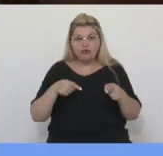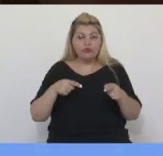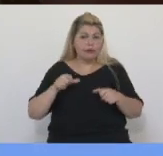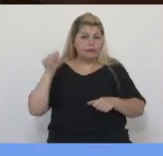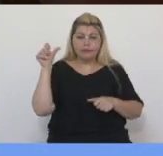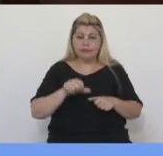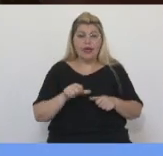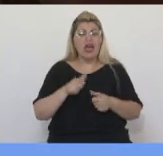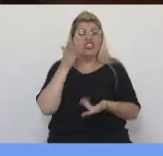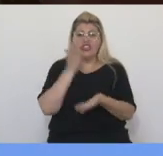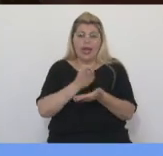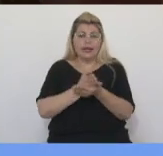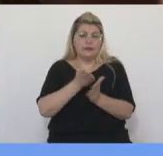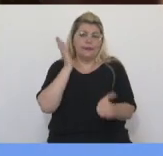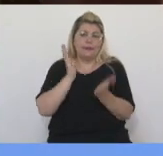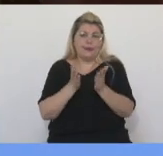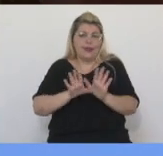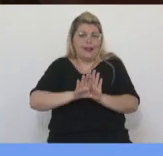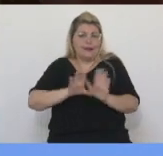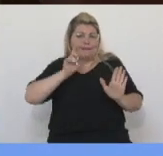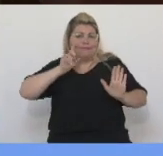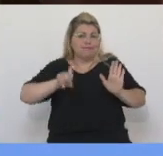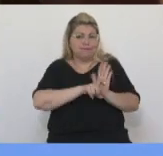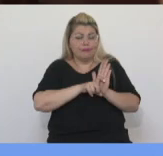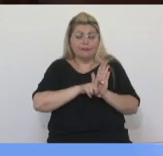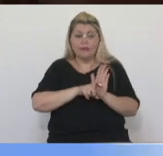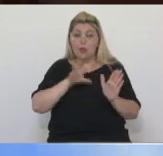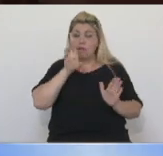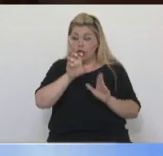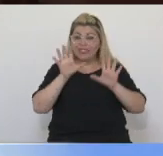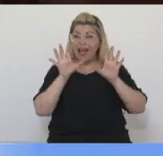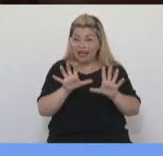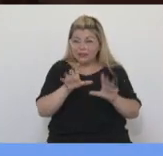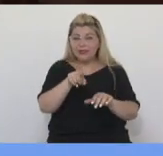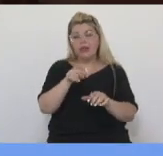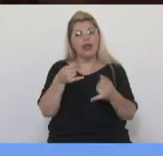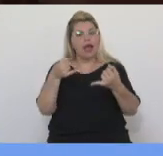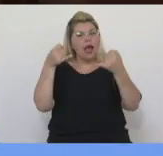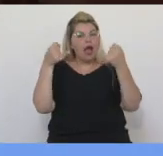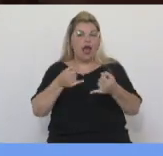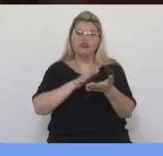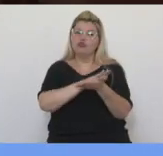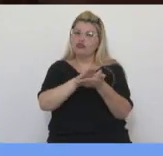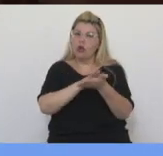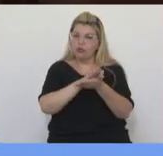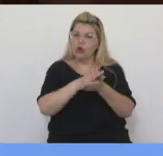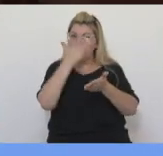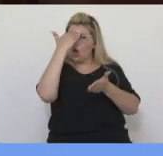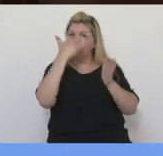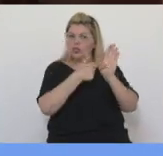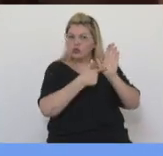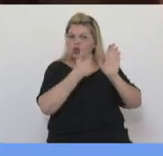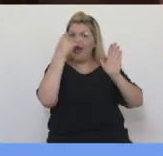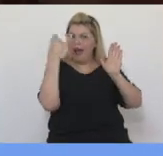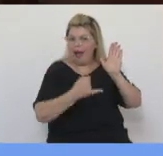estado de derecho cuando esto ocurre en una provincia hay remedios constitucionales muy severos que